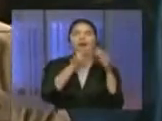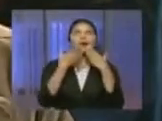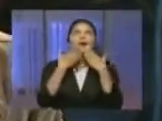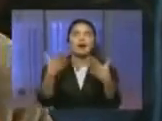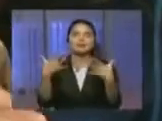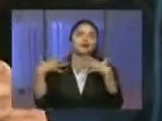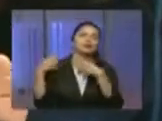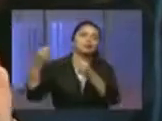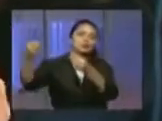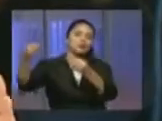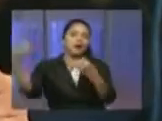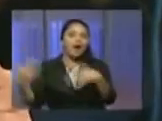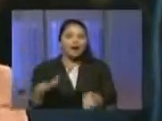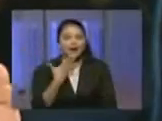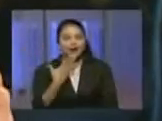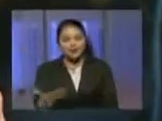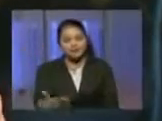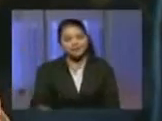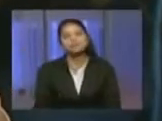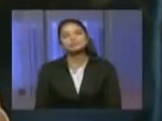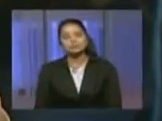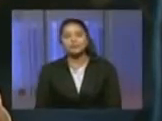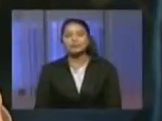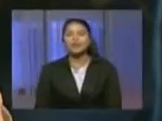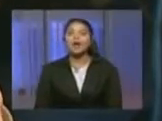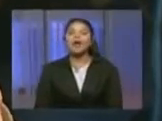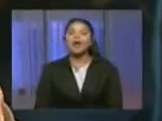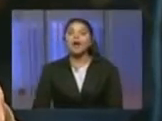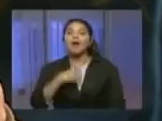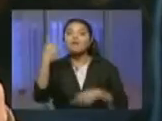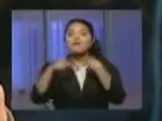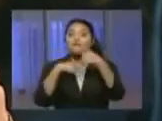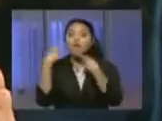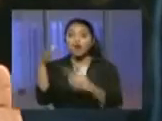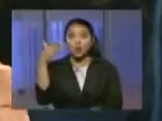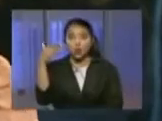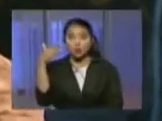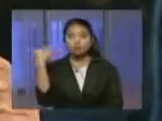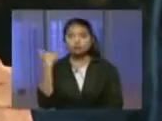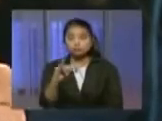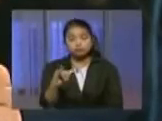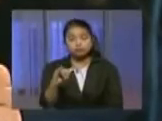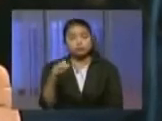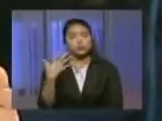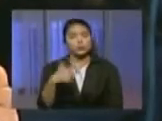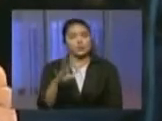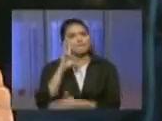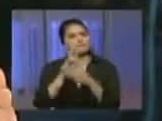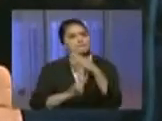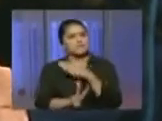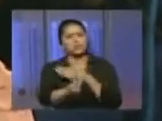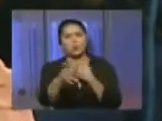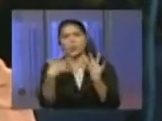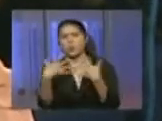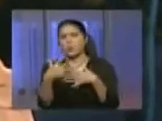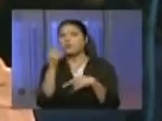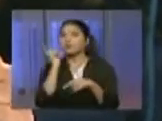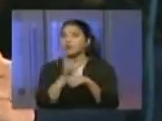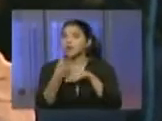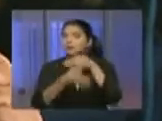espacio mire barrio nuevo barrio tricolor tiene una visión que hay que